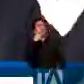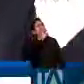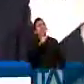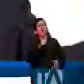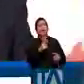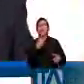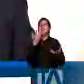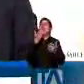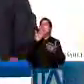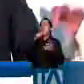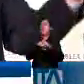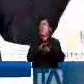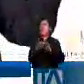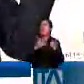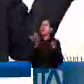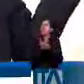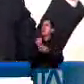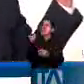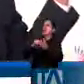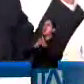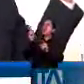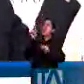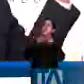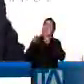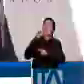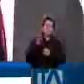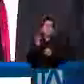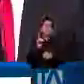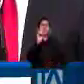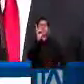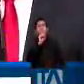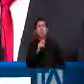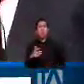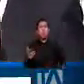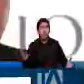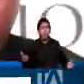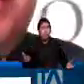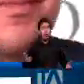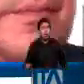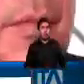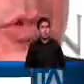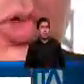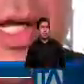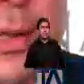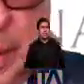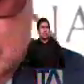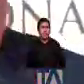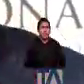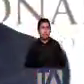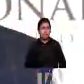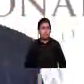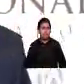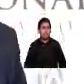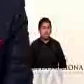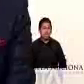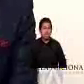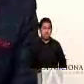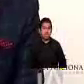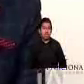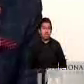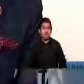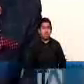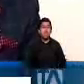ha querido archivar esto sobre texto de que no tiene legalidad. Vanegas. A él le respondió el legislador Ricardo Vanegas.